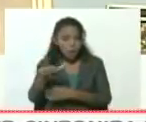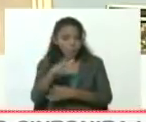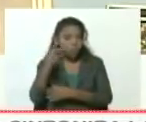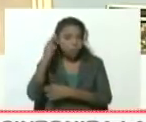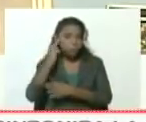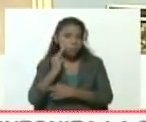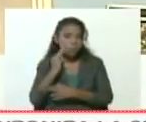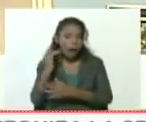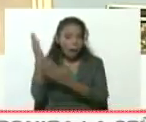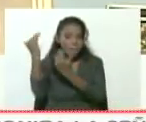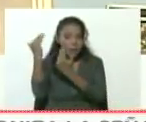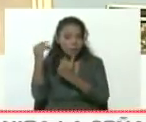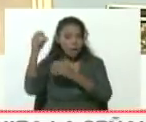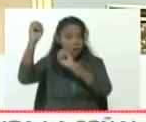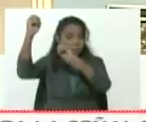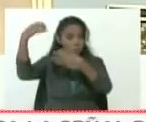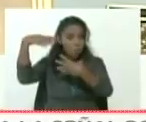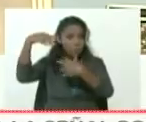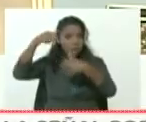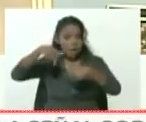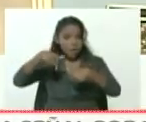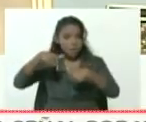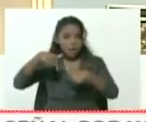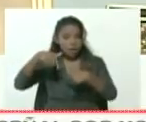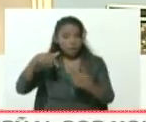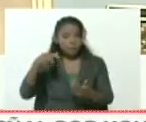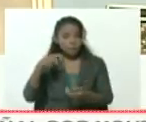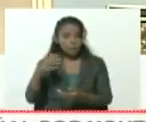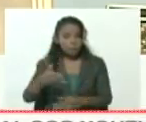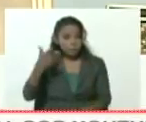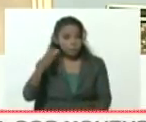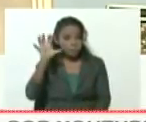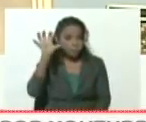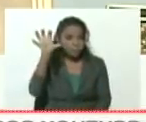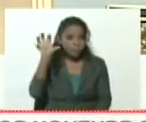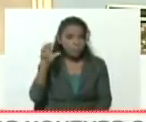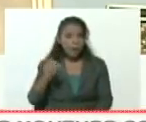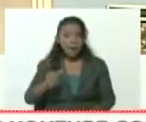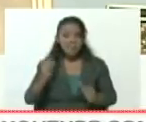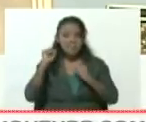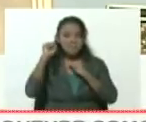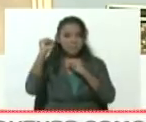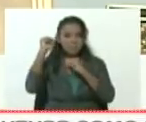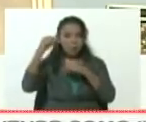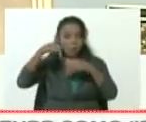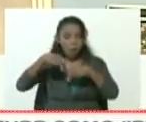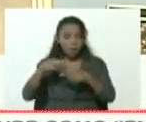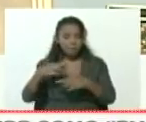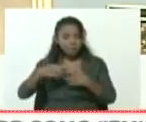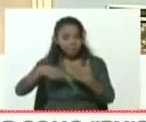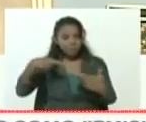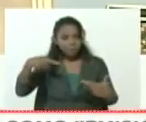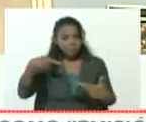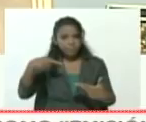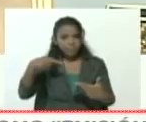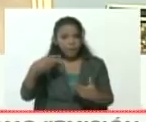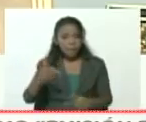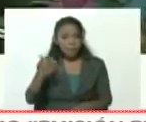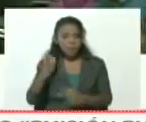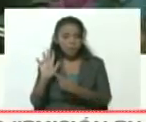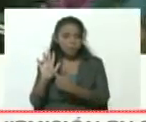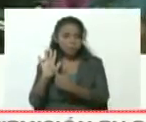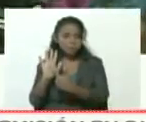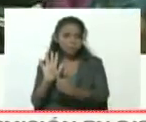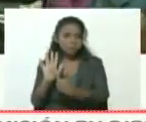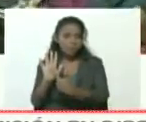esperanza y luz de esta república y de los pueblos del mundo. Y la revolución bolivariana es un gran referente para los pueblos del mundo, y para nosotros